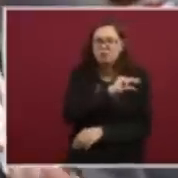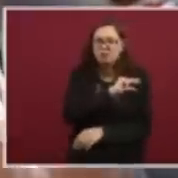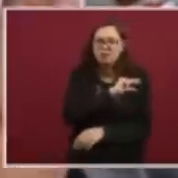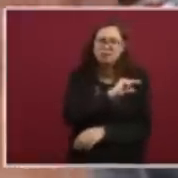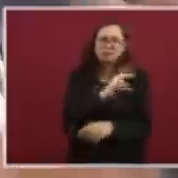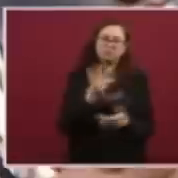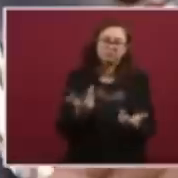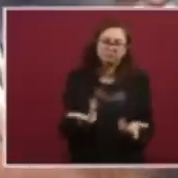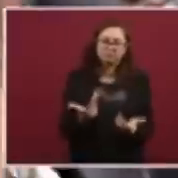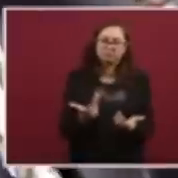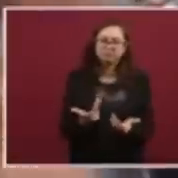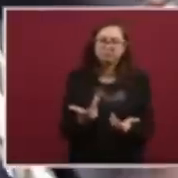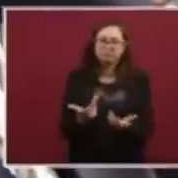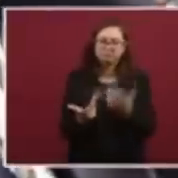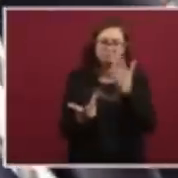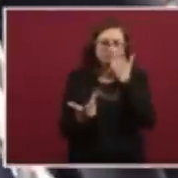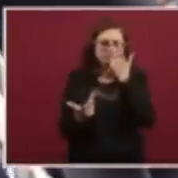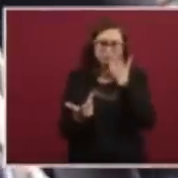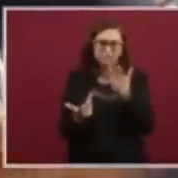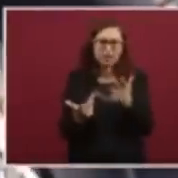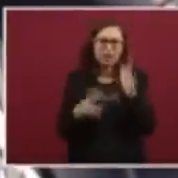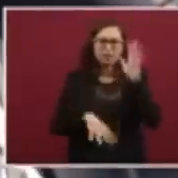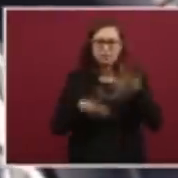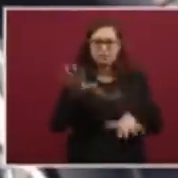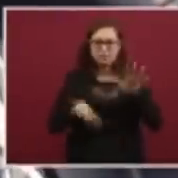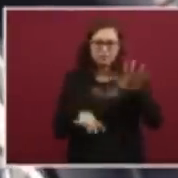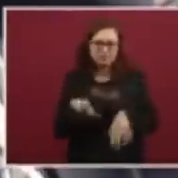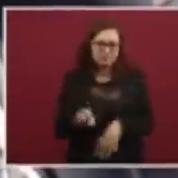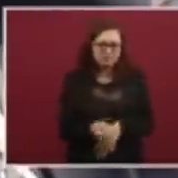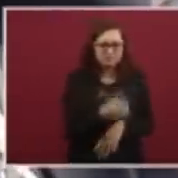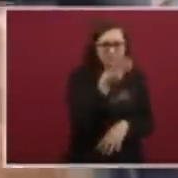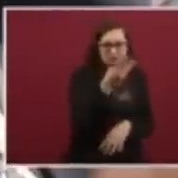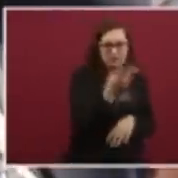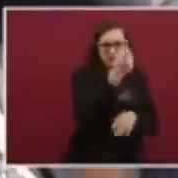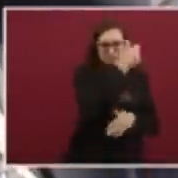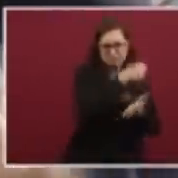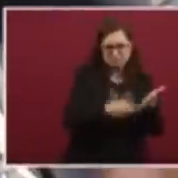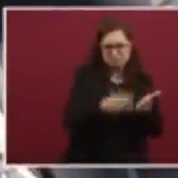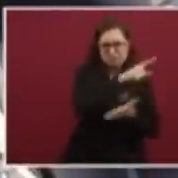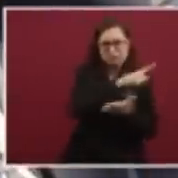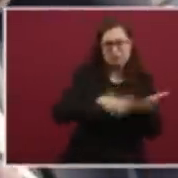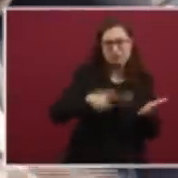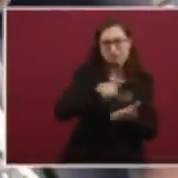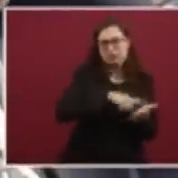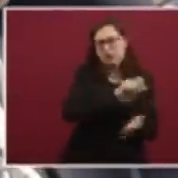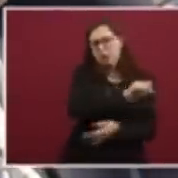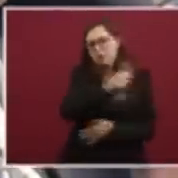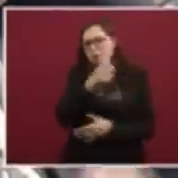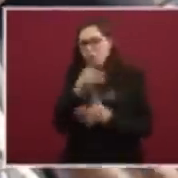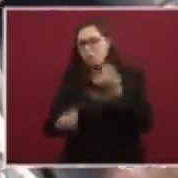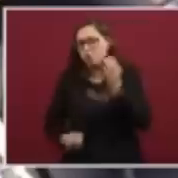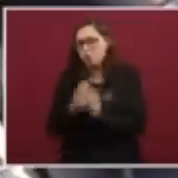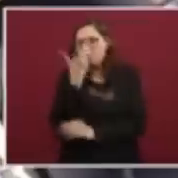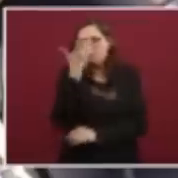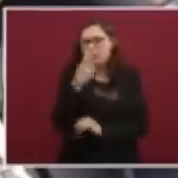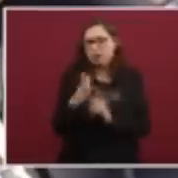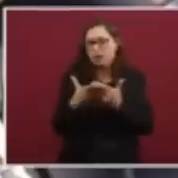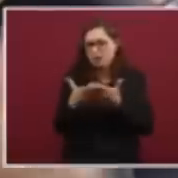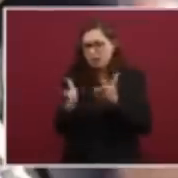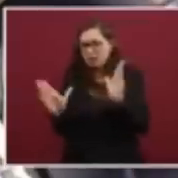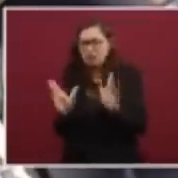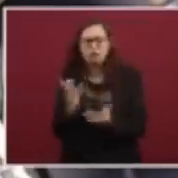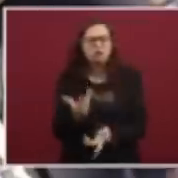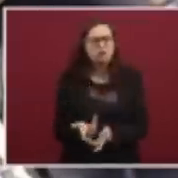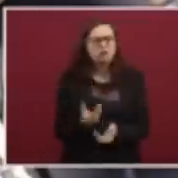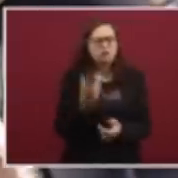podría decir que abren tres, se clausuran tres y se abren 10. ¿Cuál va a ser el plan de la Secretaría de Salud